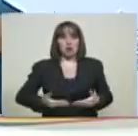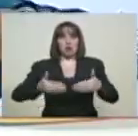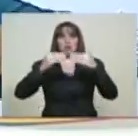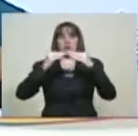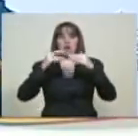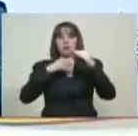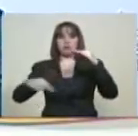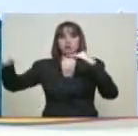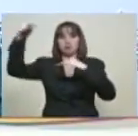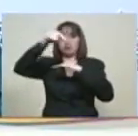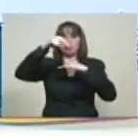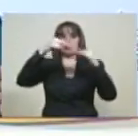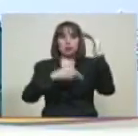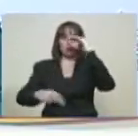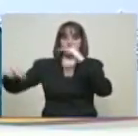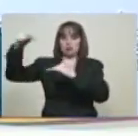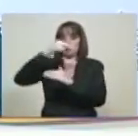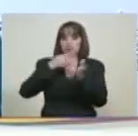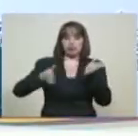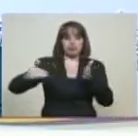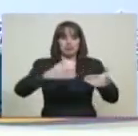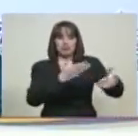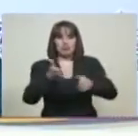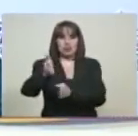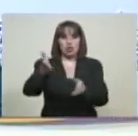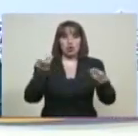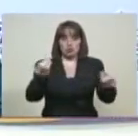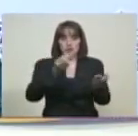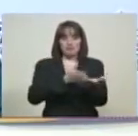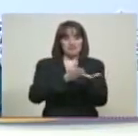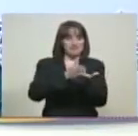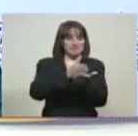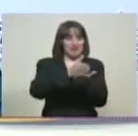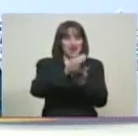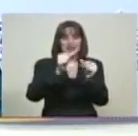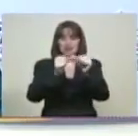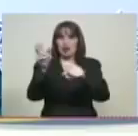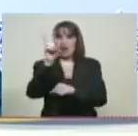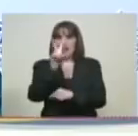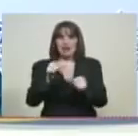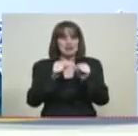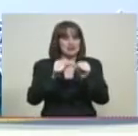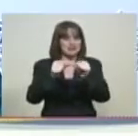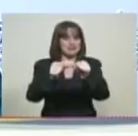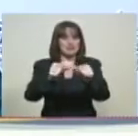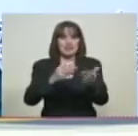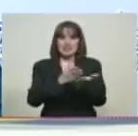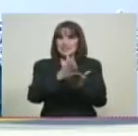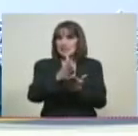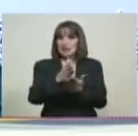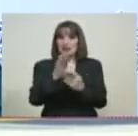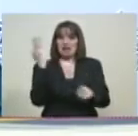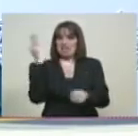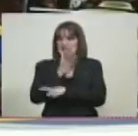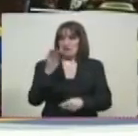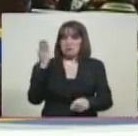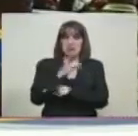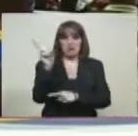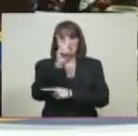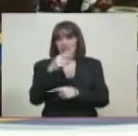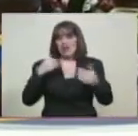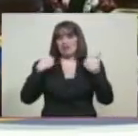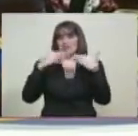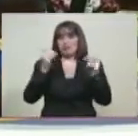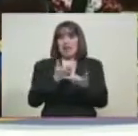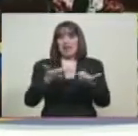por arriba o por debajo por los lados pero nadie podrá detener a venezuela ninguna sanción de ningún imperio venezuela venezuela